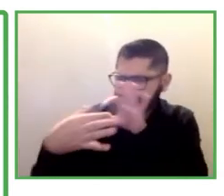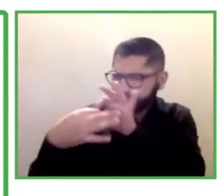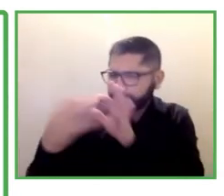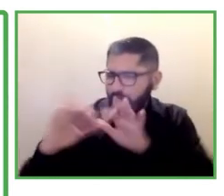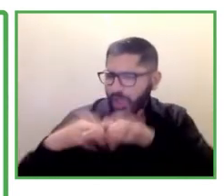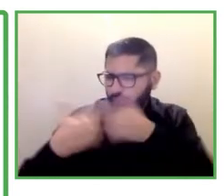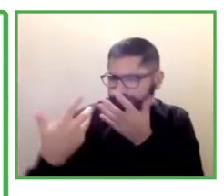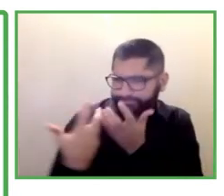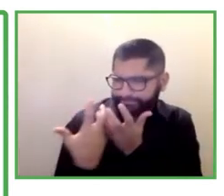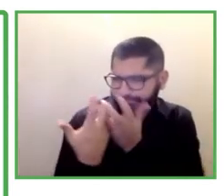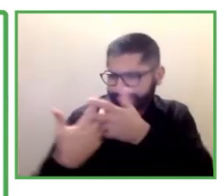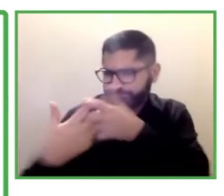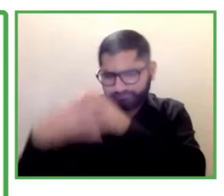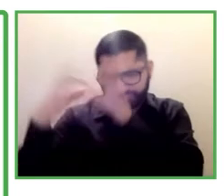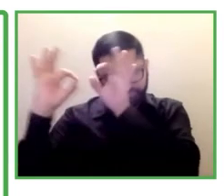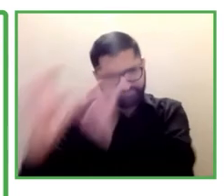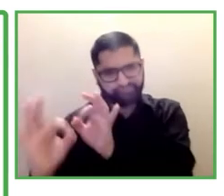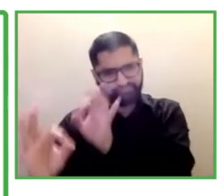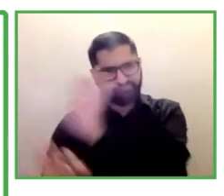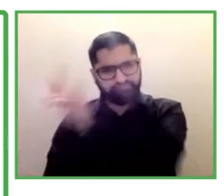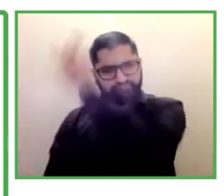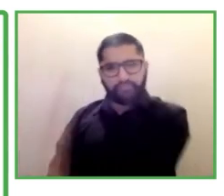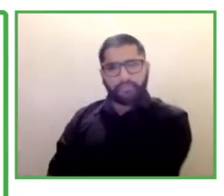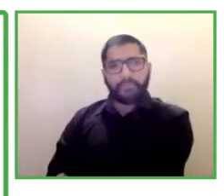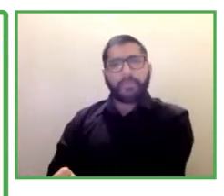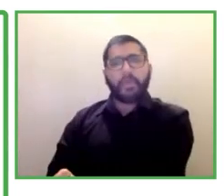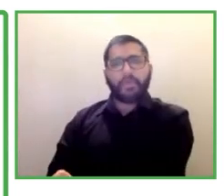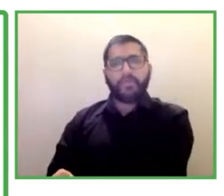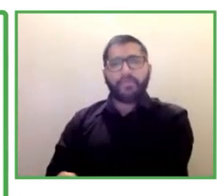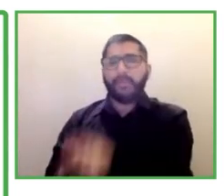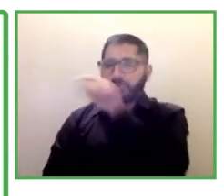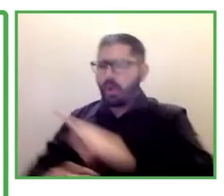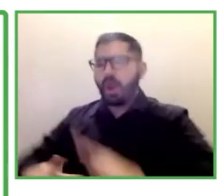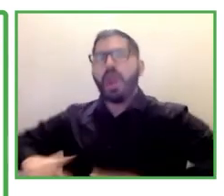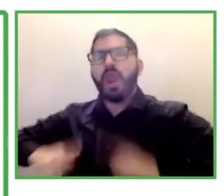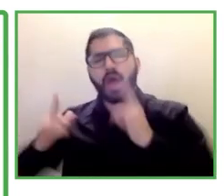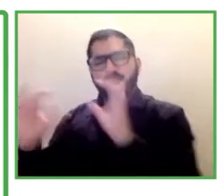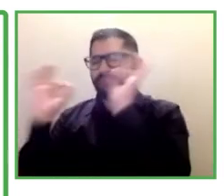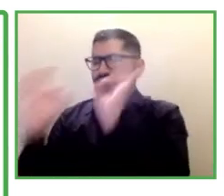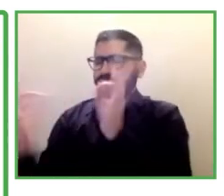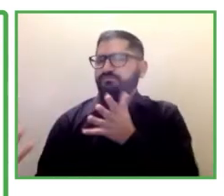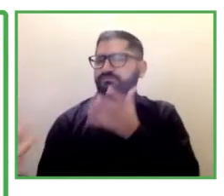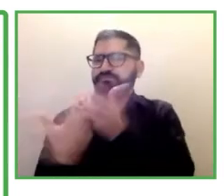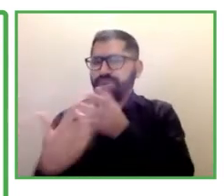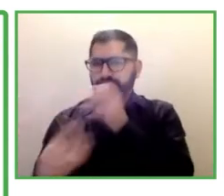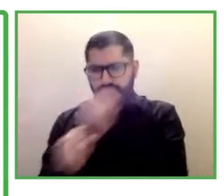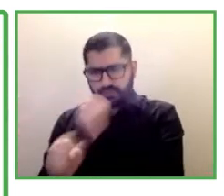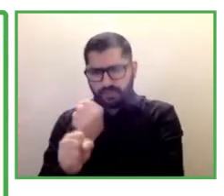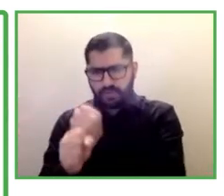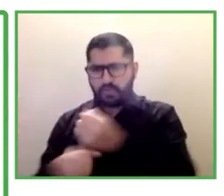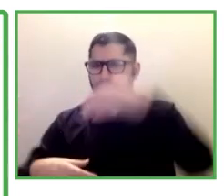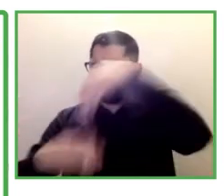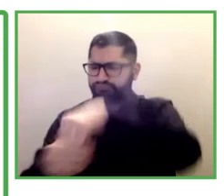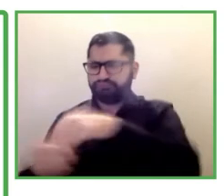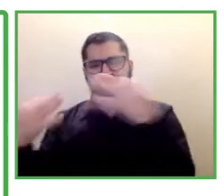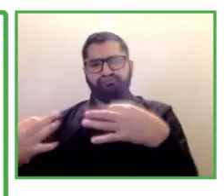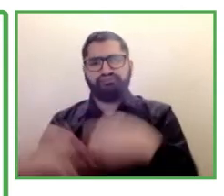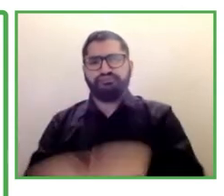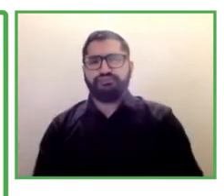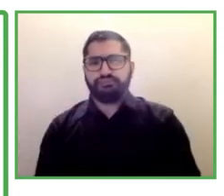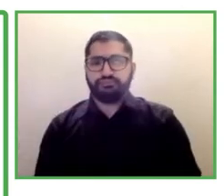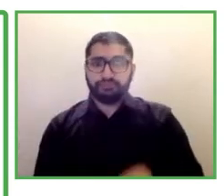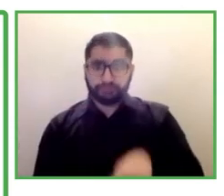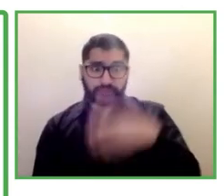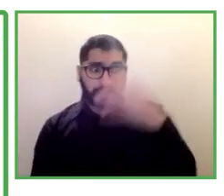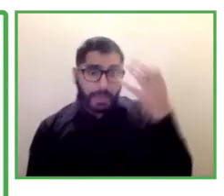el trabajo correcto. Una vez que estamos listos con esas 6 semanas, vamos a lo que llamamos nuestro